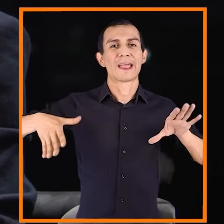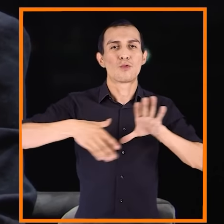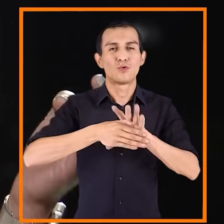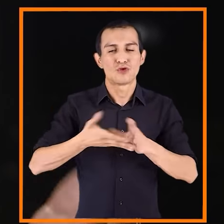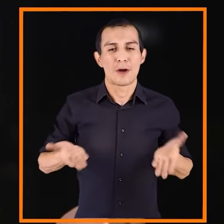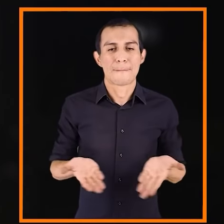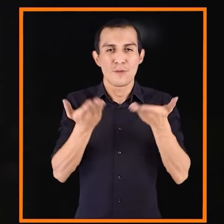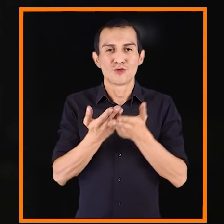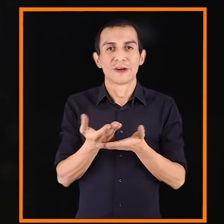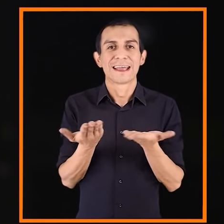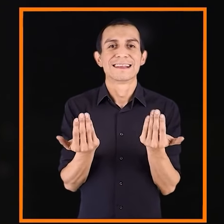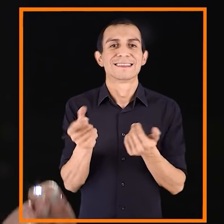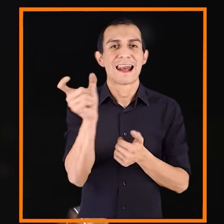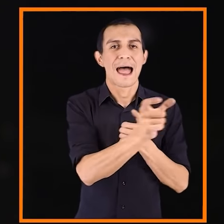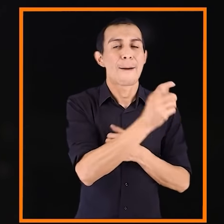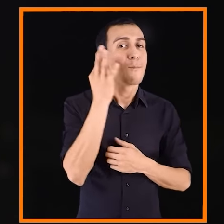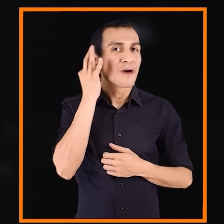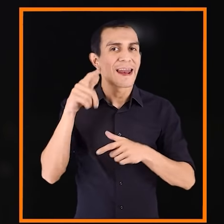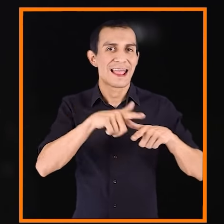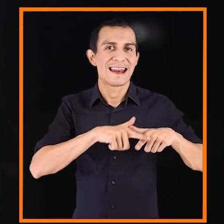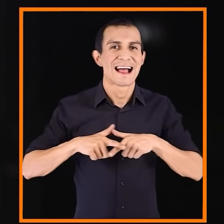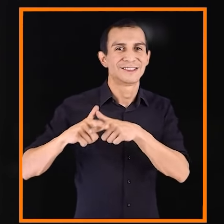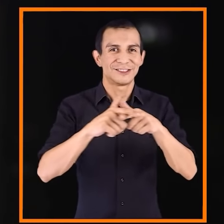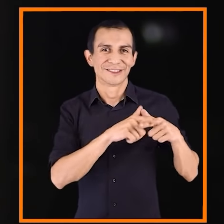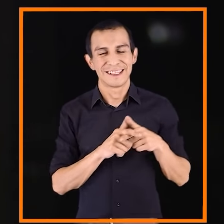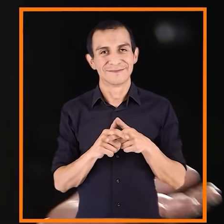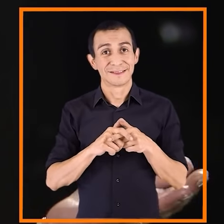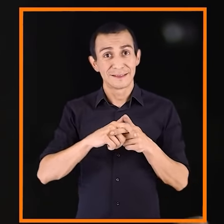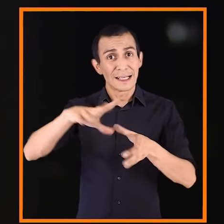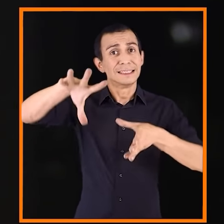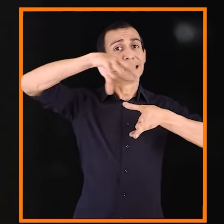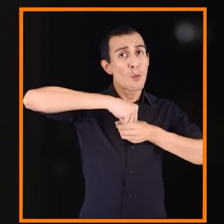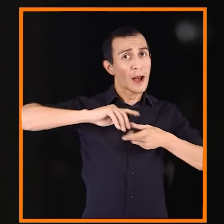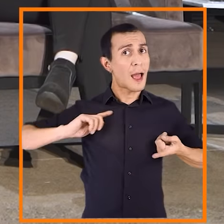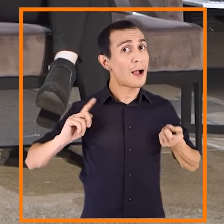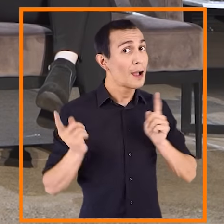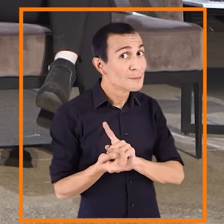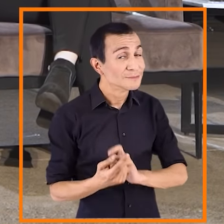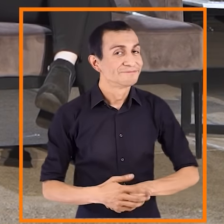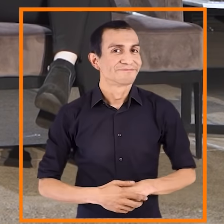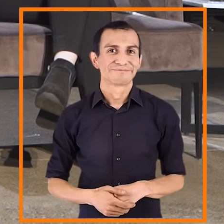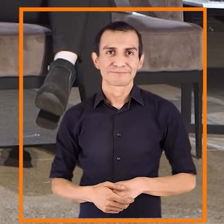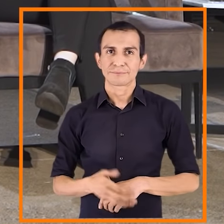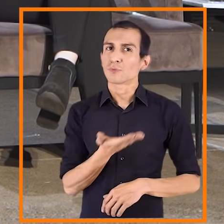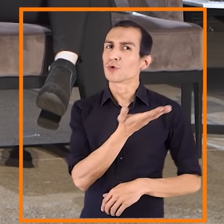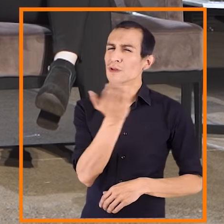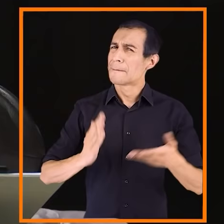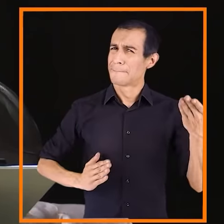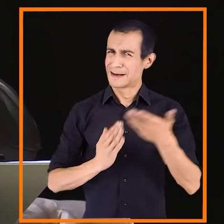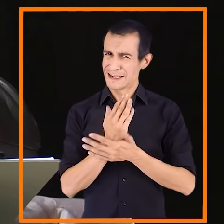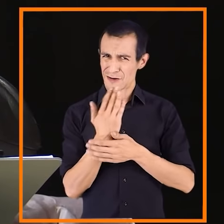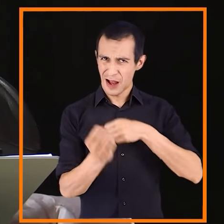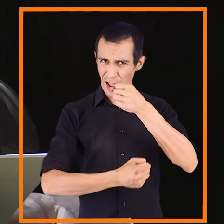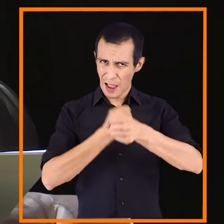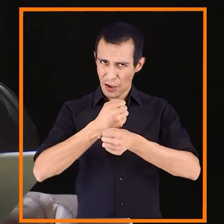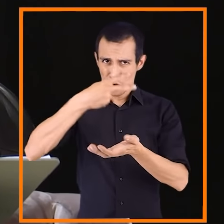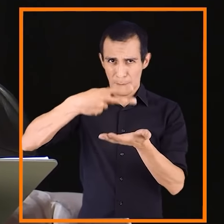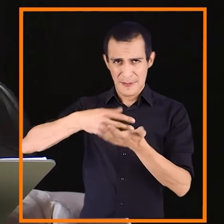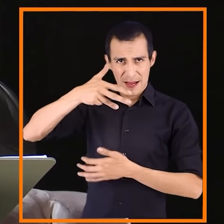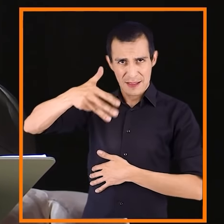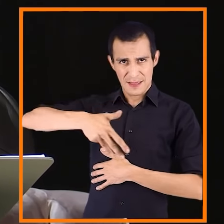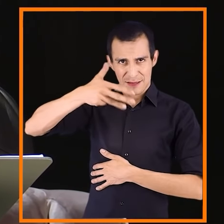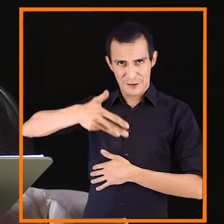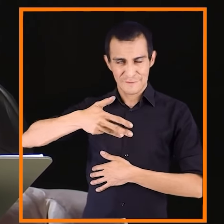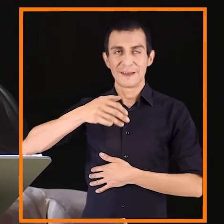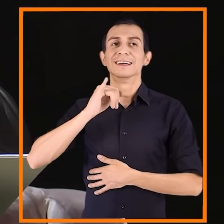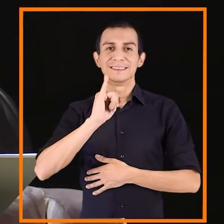juntos seamos el impulso que necesitan estas mujeres y la sociedad. ¿Se unen al cambio? Ustedes partieron el año 2019.